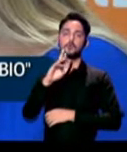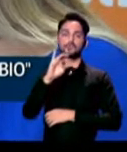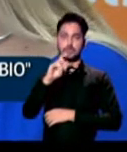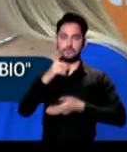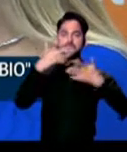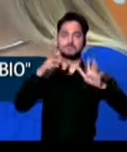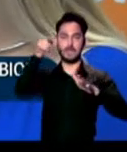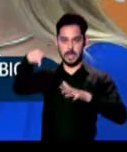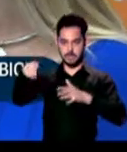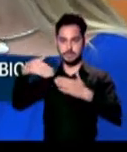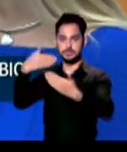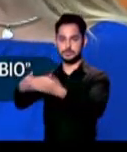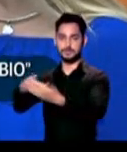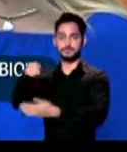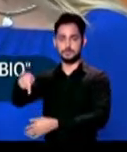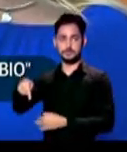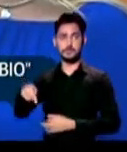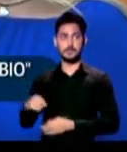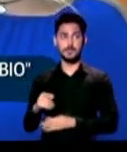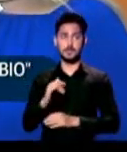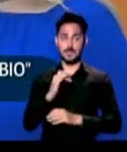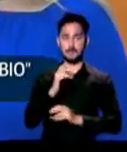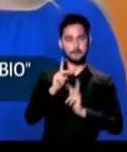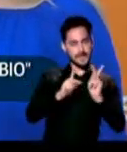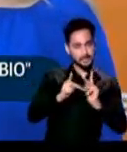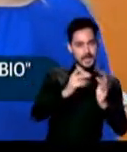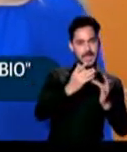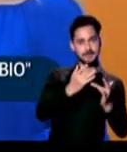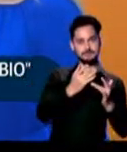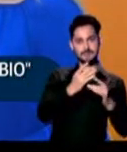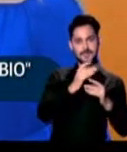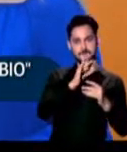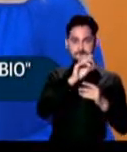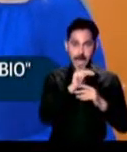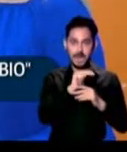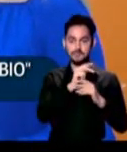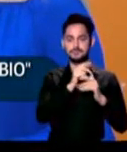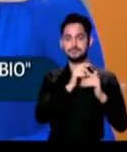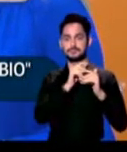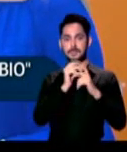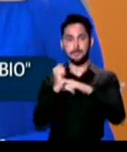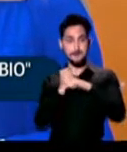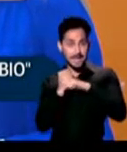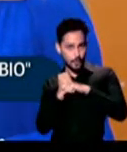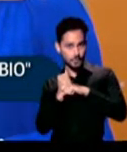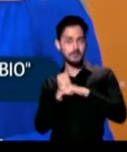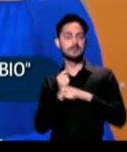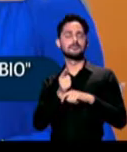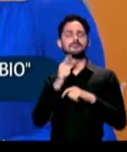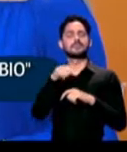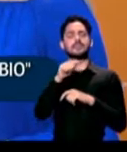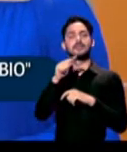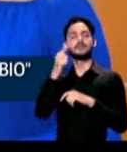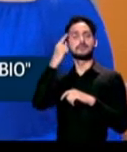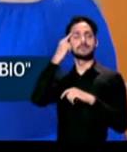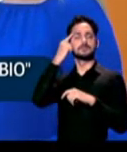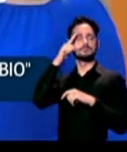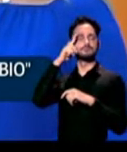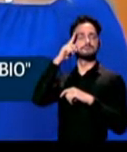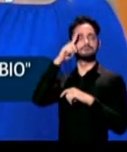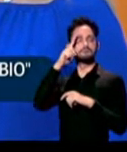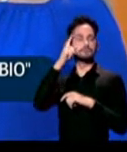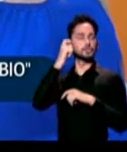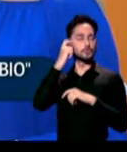que son seguidores del béisbol, pues saben que, o tienen la preocupación de que algunos jugadores no puedan venir